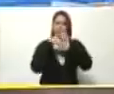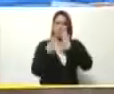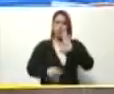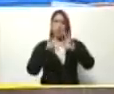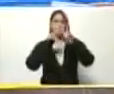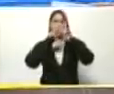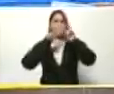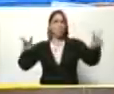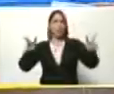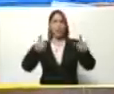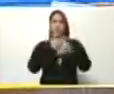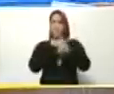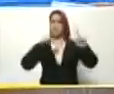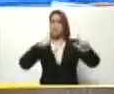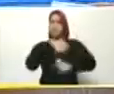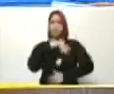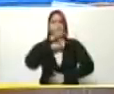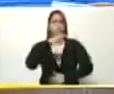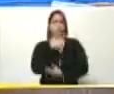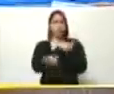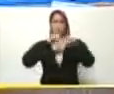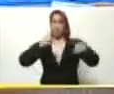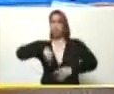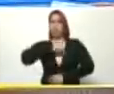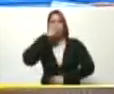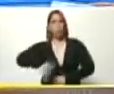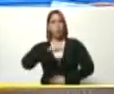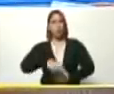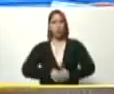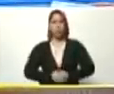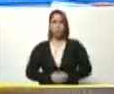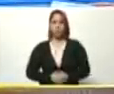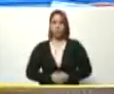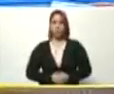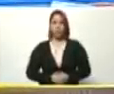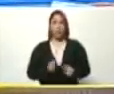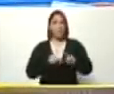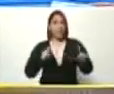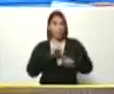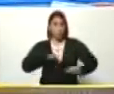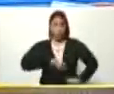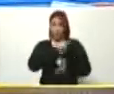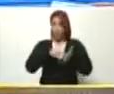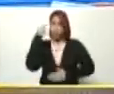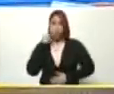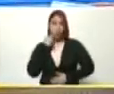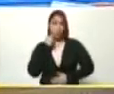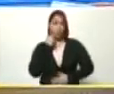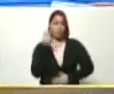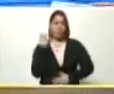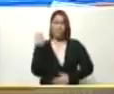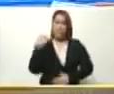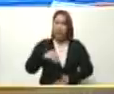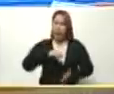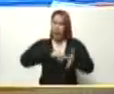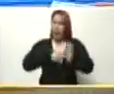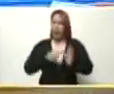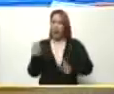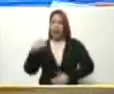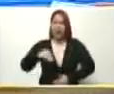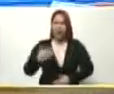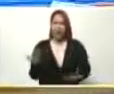a la libertad, a la soberanía y a la democracia de nuestro pueblo. Pero la Fuerza Armada Nacional Bolivariana es mucho más que eso. Es